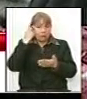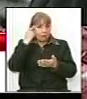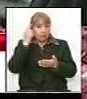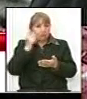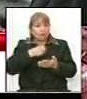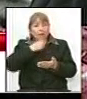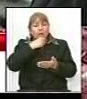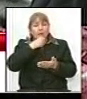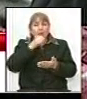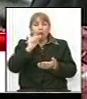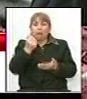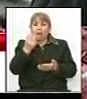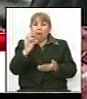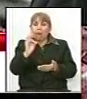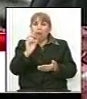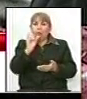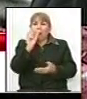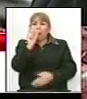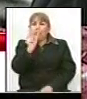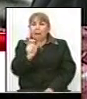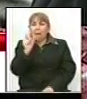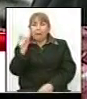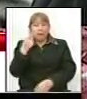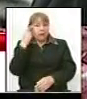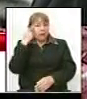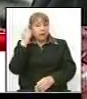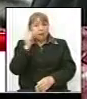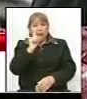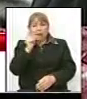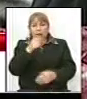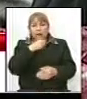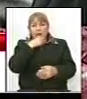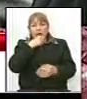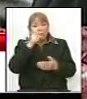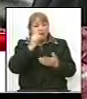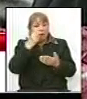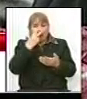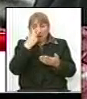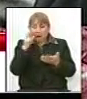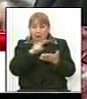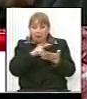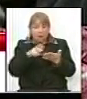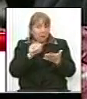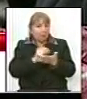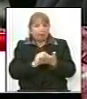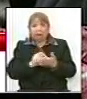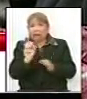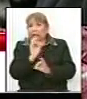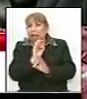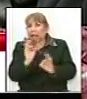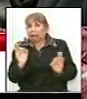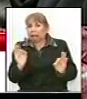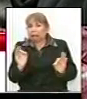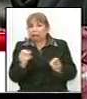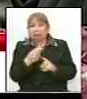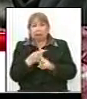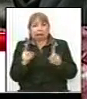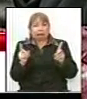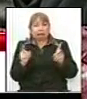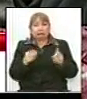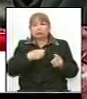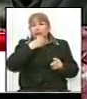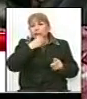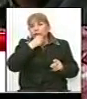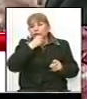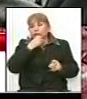mayor, el 17% son analfabetos de los adultos mayores, no saben leer ni escribir, con una gran diferencia entre adulto